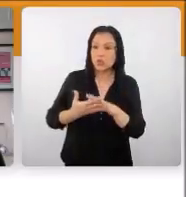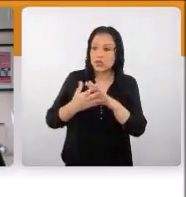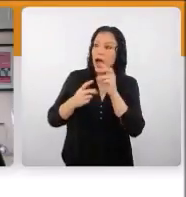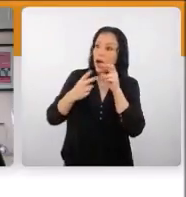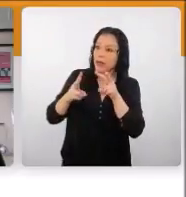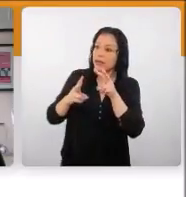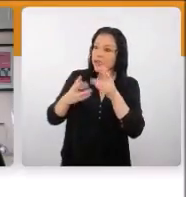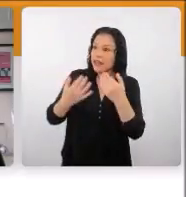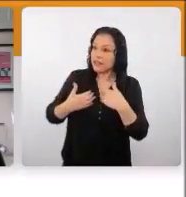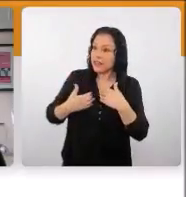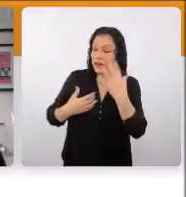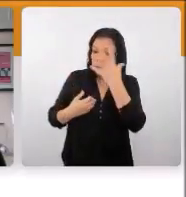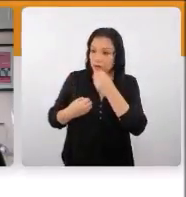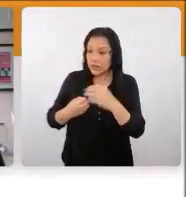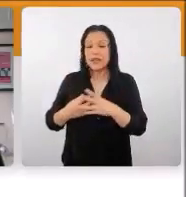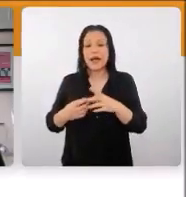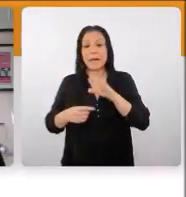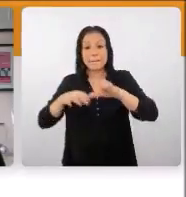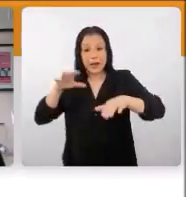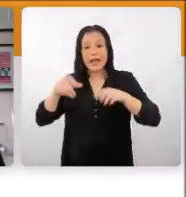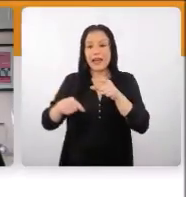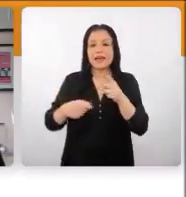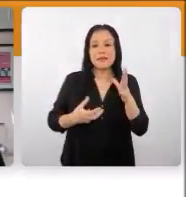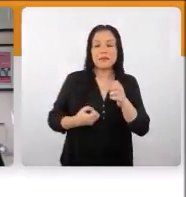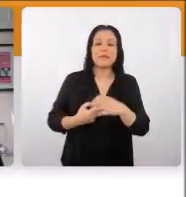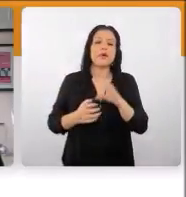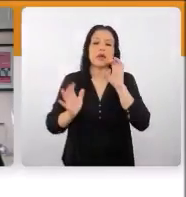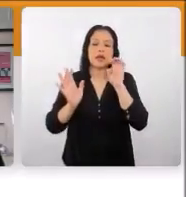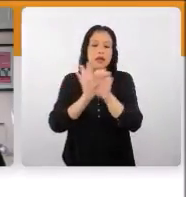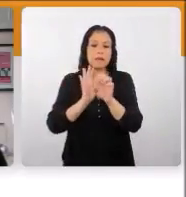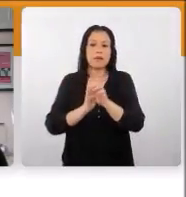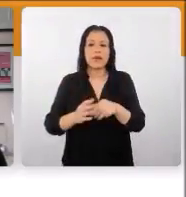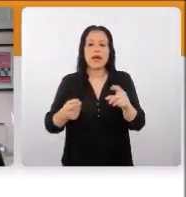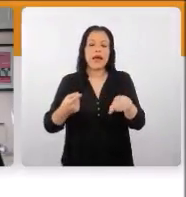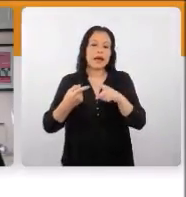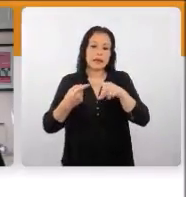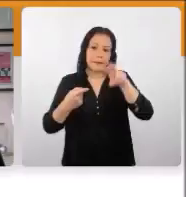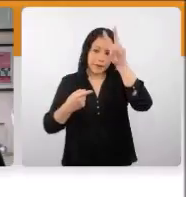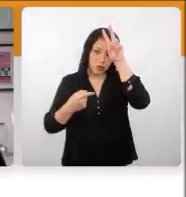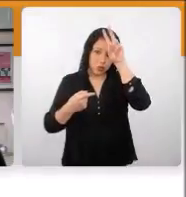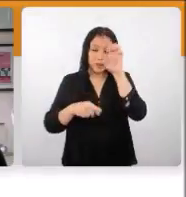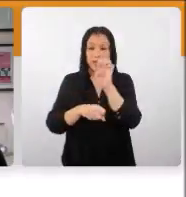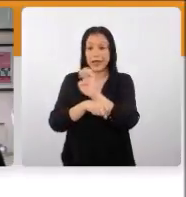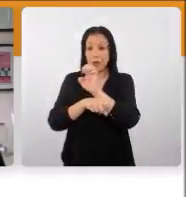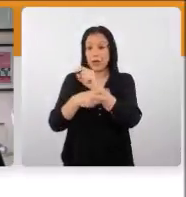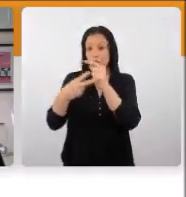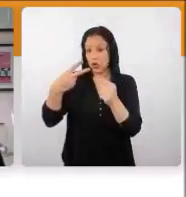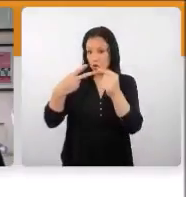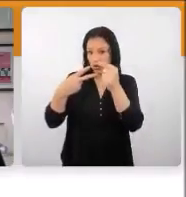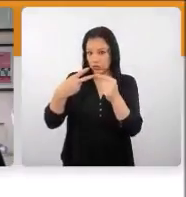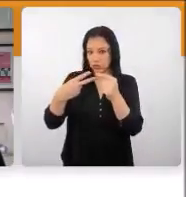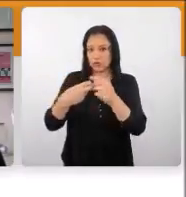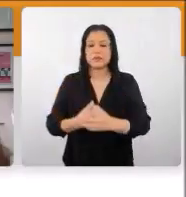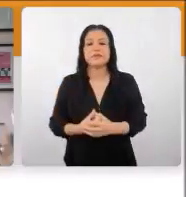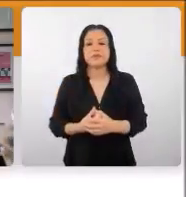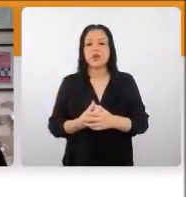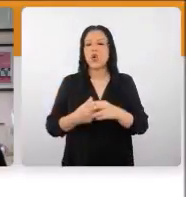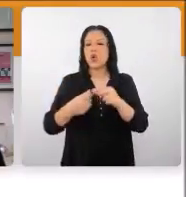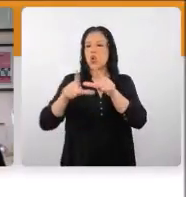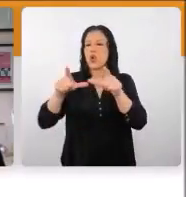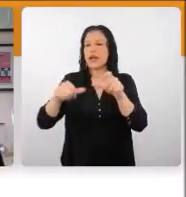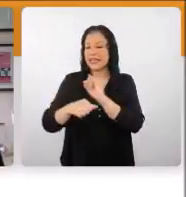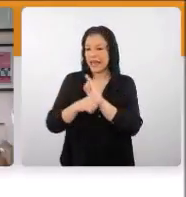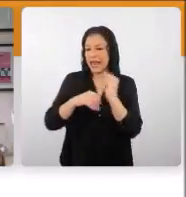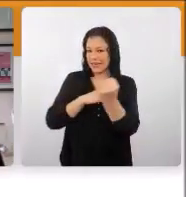del mercado alemán. Muchas veces hacen, por ejemplo, Perú, Ecuador, ¿no? Lo mezclan con Galápagos. Entonces, así tienen